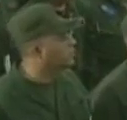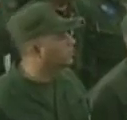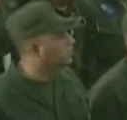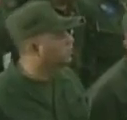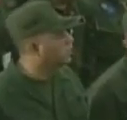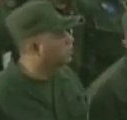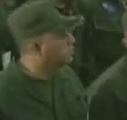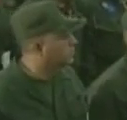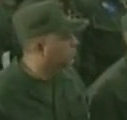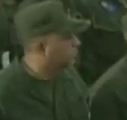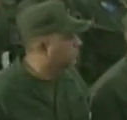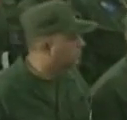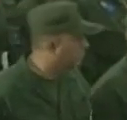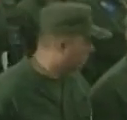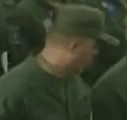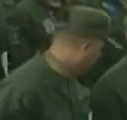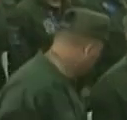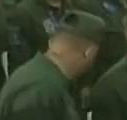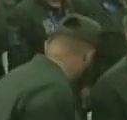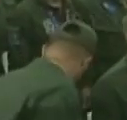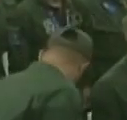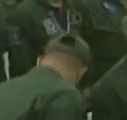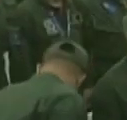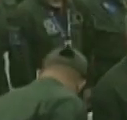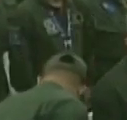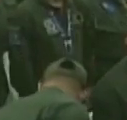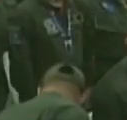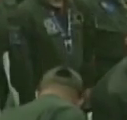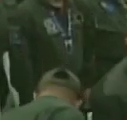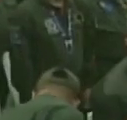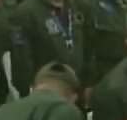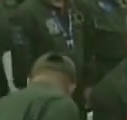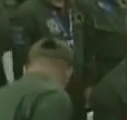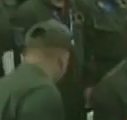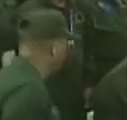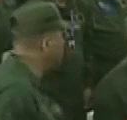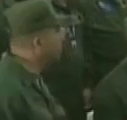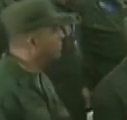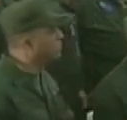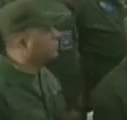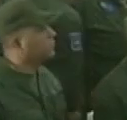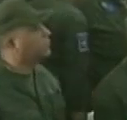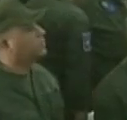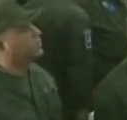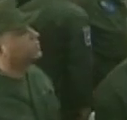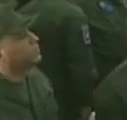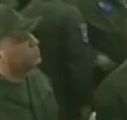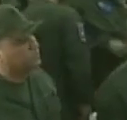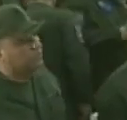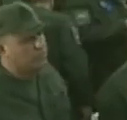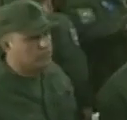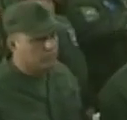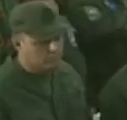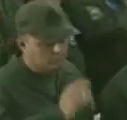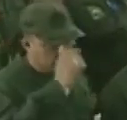presidente constitucional de la República Bolivariana de Venezuela, comandante en jefe de la Fuerza Armada Nacional Bolivariana.